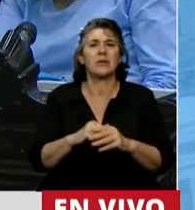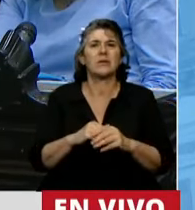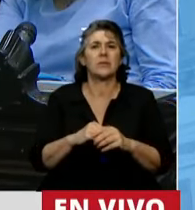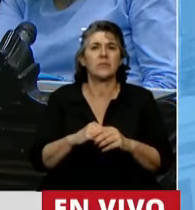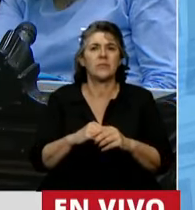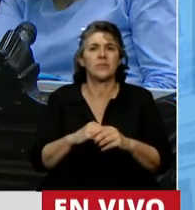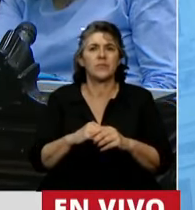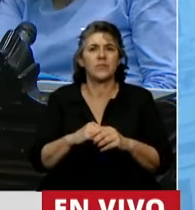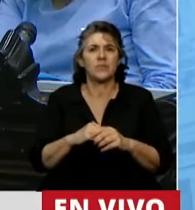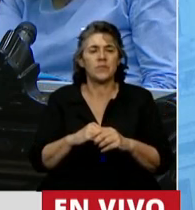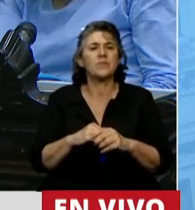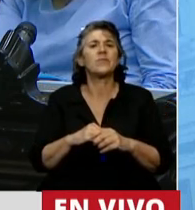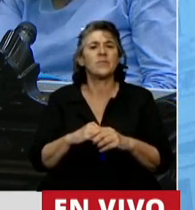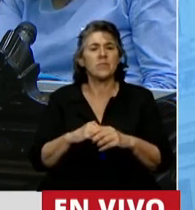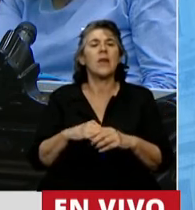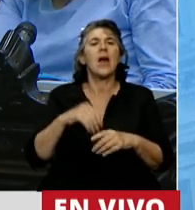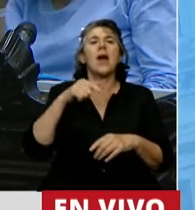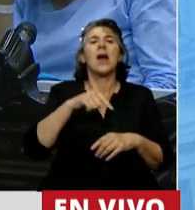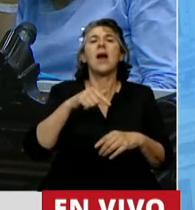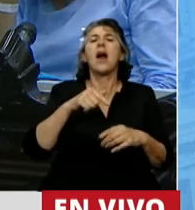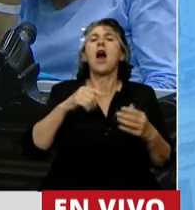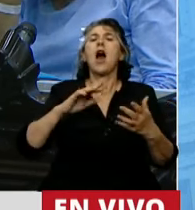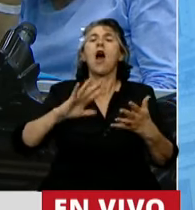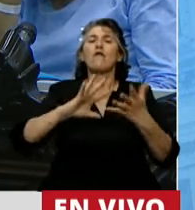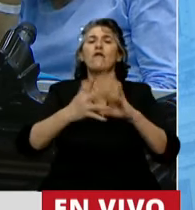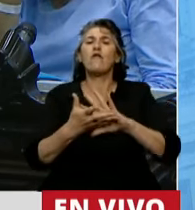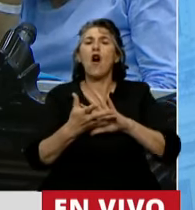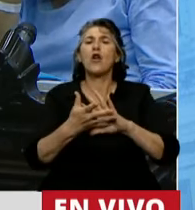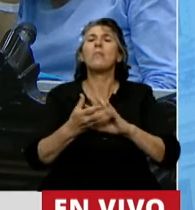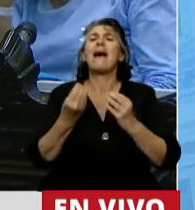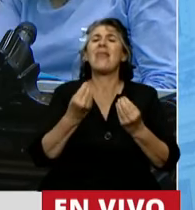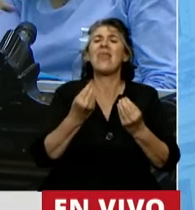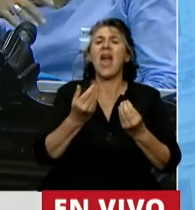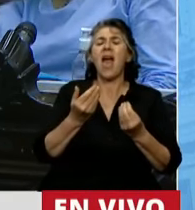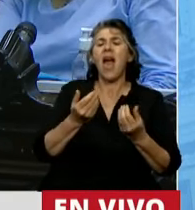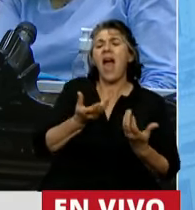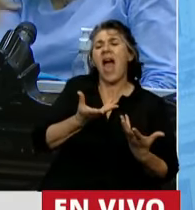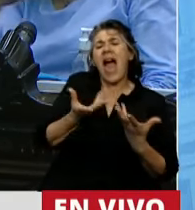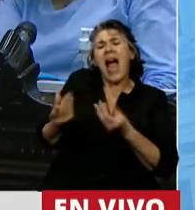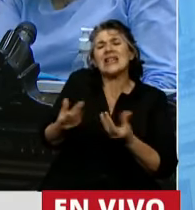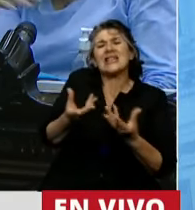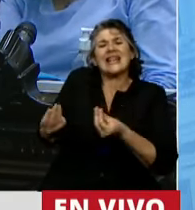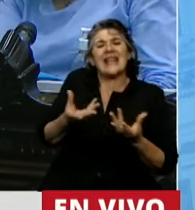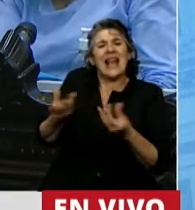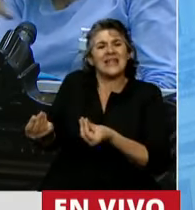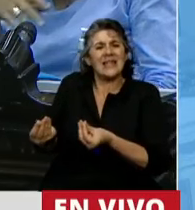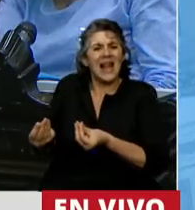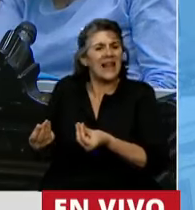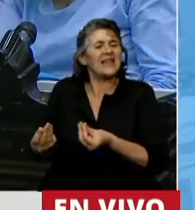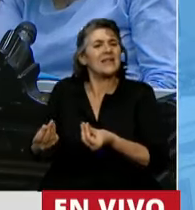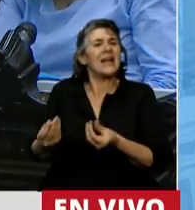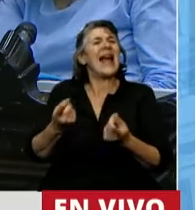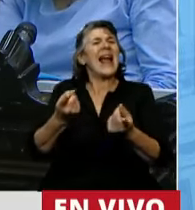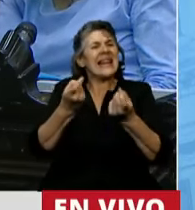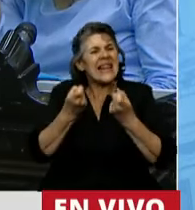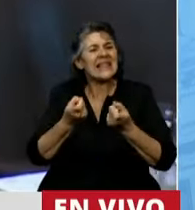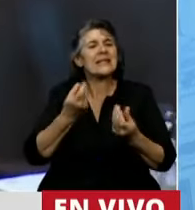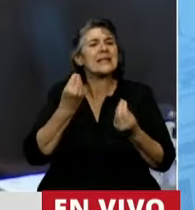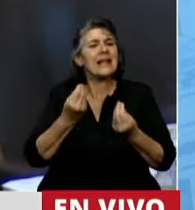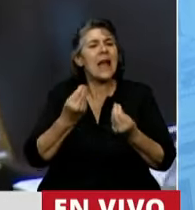es absolutamente asistencialista, que no se anima a ser preventivo, que no se anima a ser